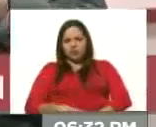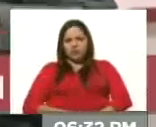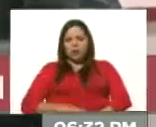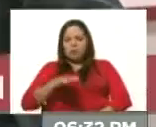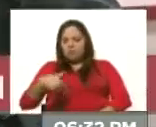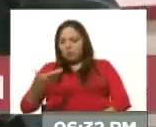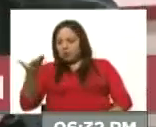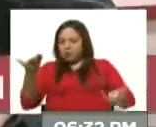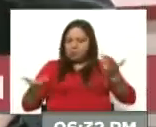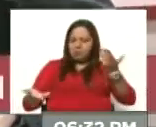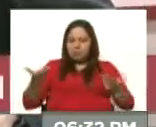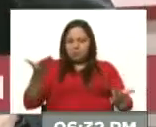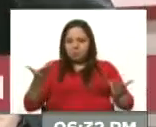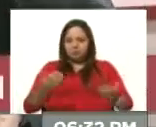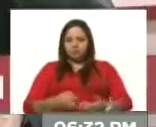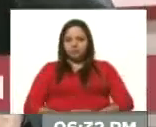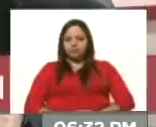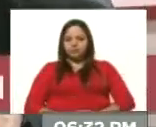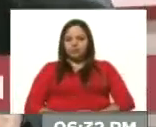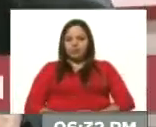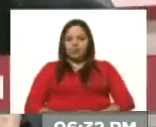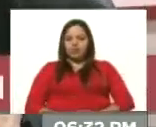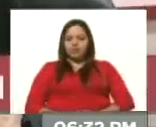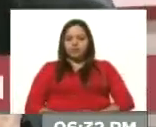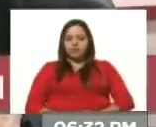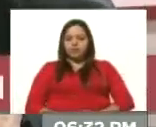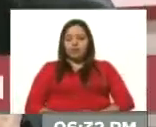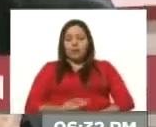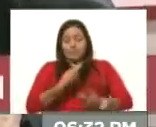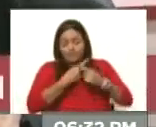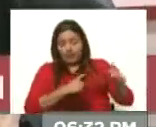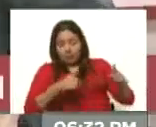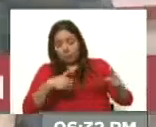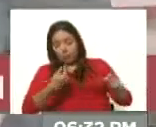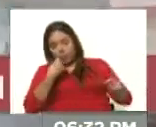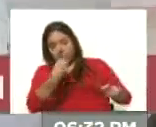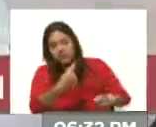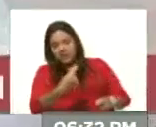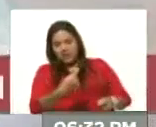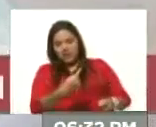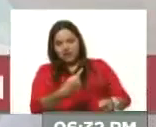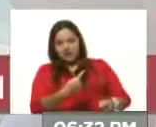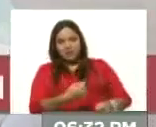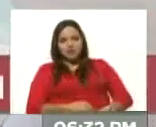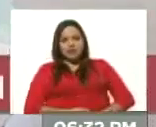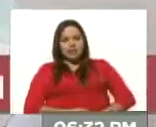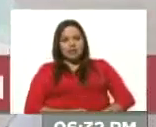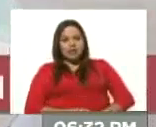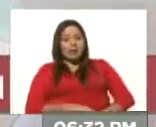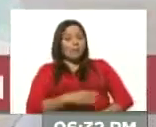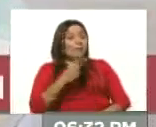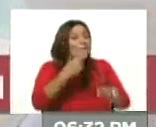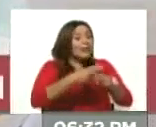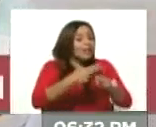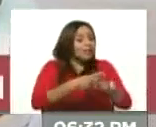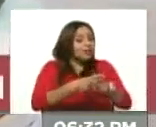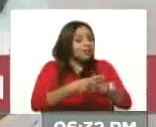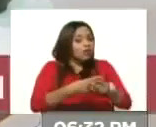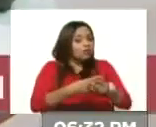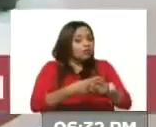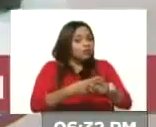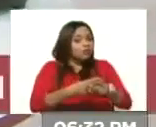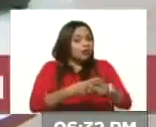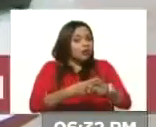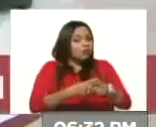los dos escenarios la gran amenaza pero si puedo decir que la gran amenaza a un eventual triunfo del presidente maduro